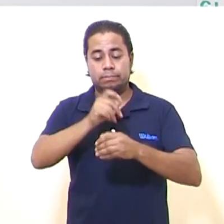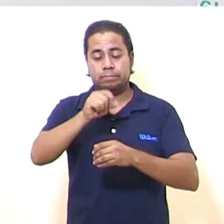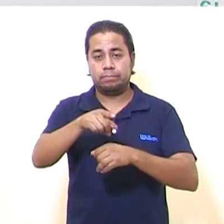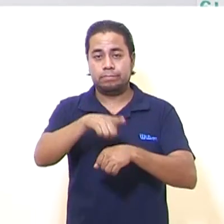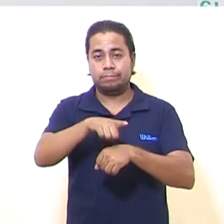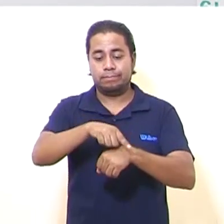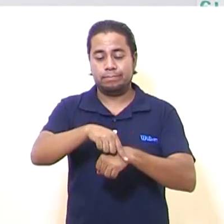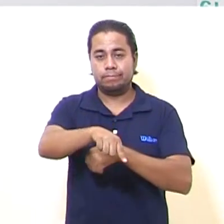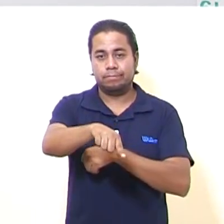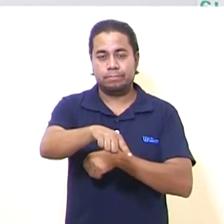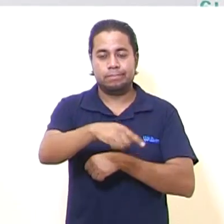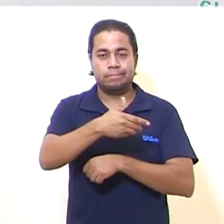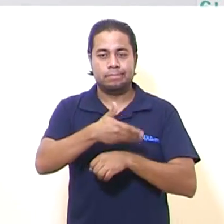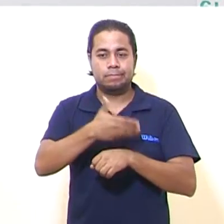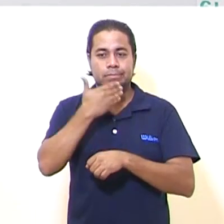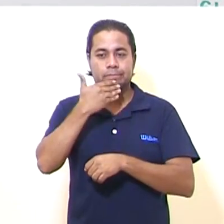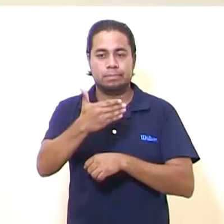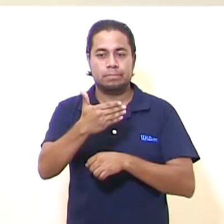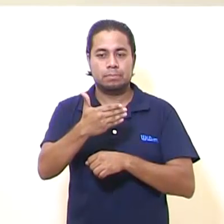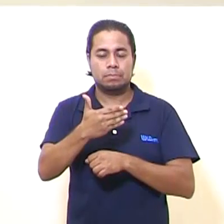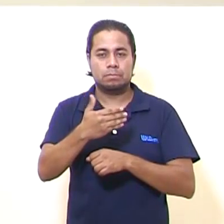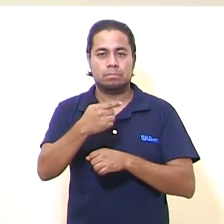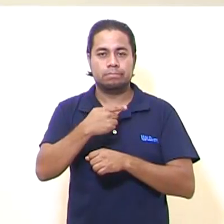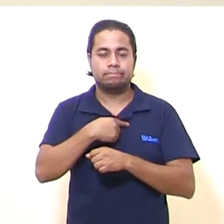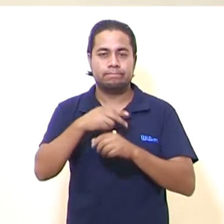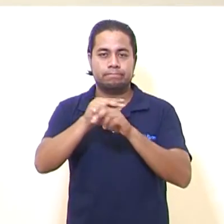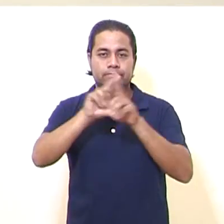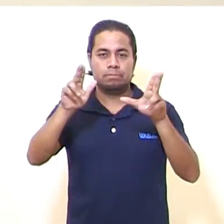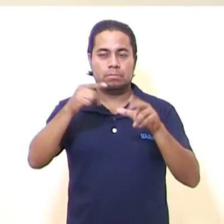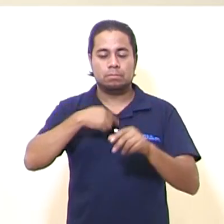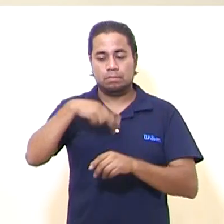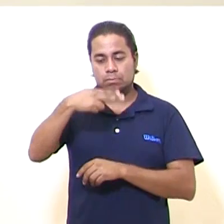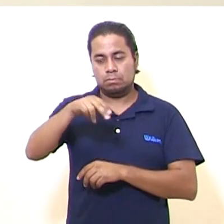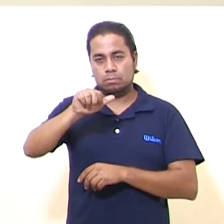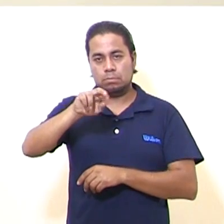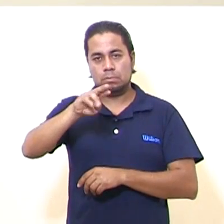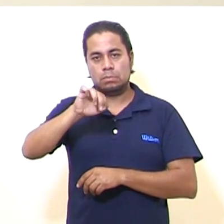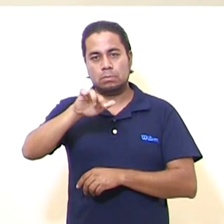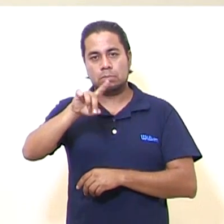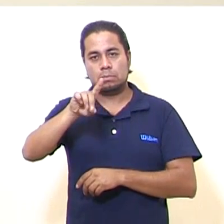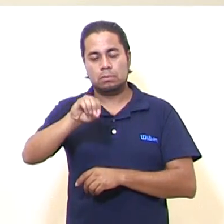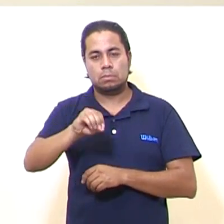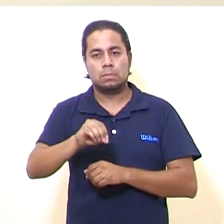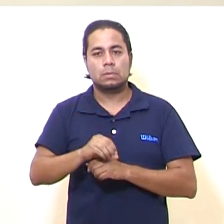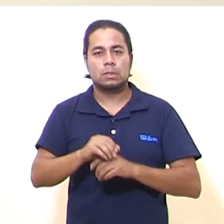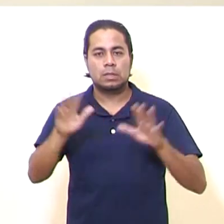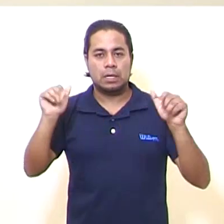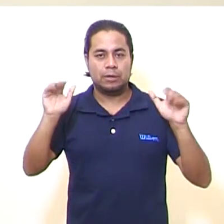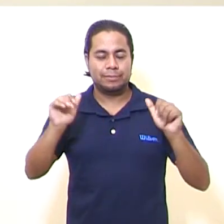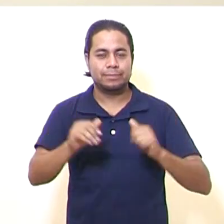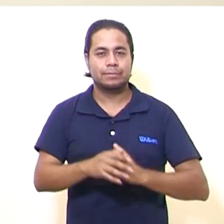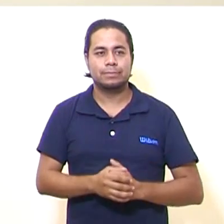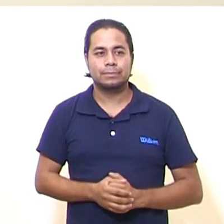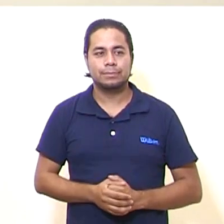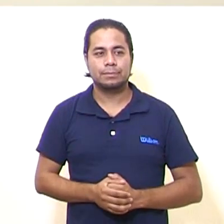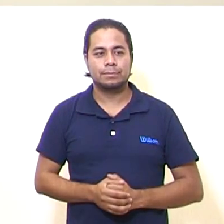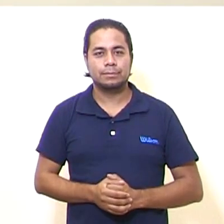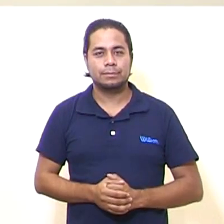días. Muy bien, me despido. Mi nombre es Armando Mendoza. Adiós.